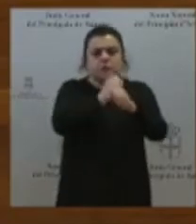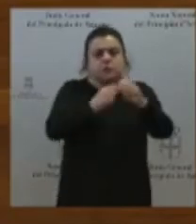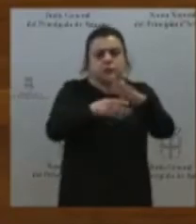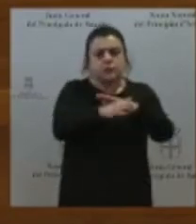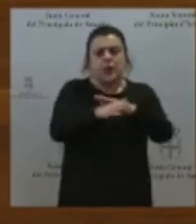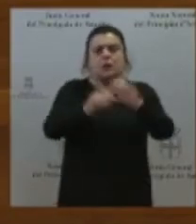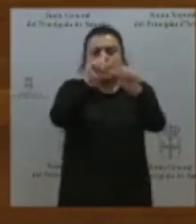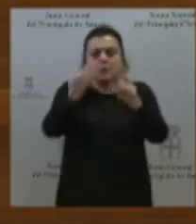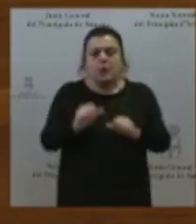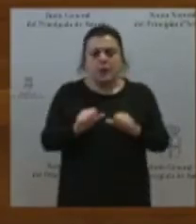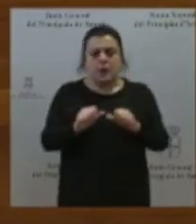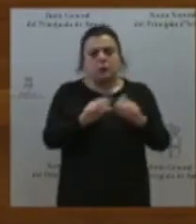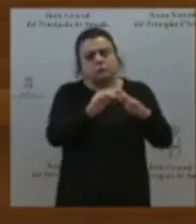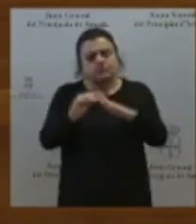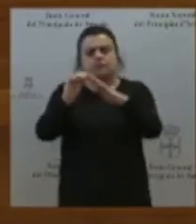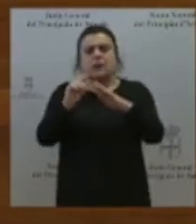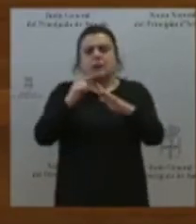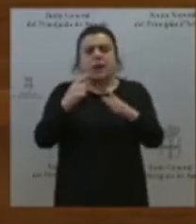e investigación multidisciplinar.